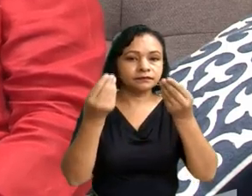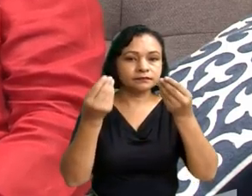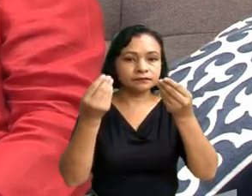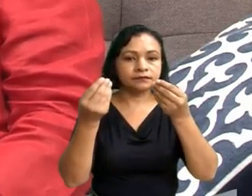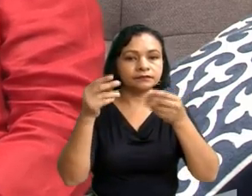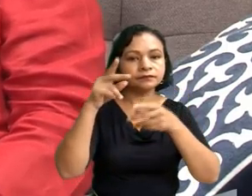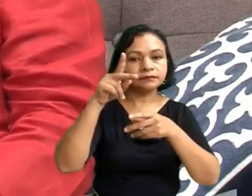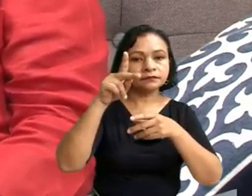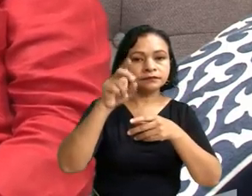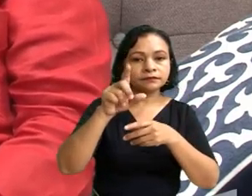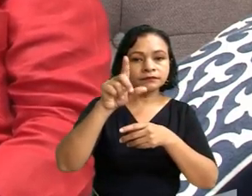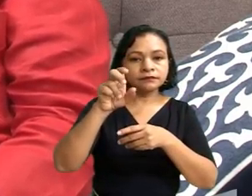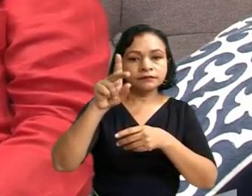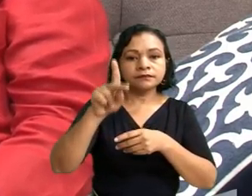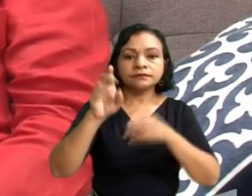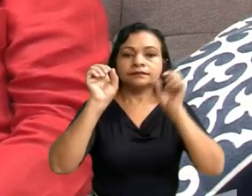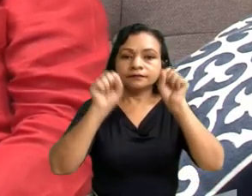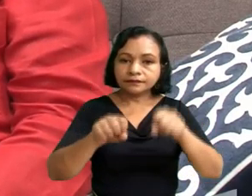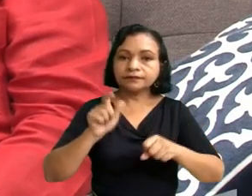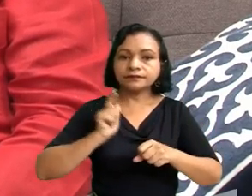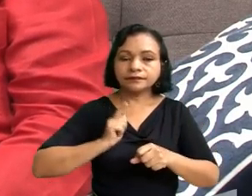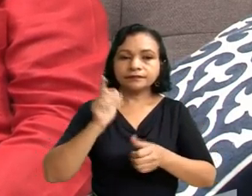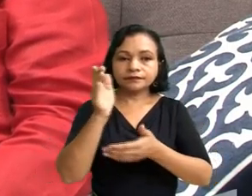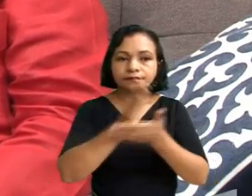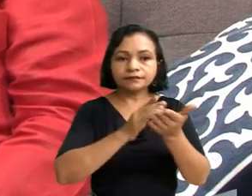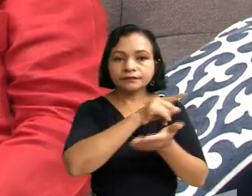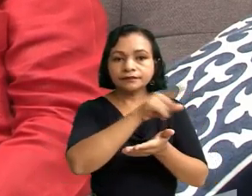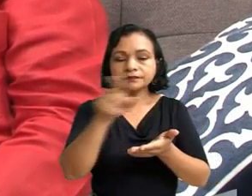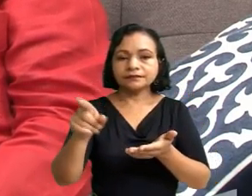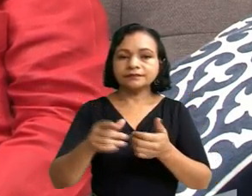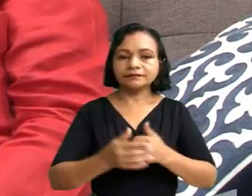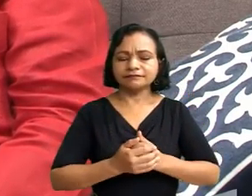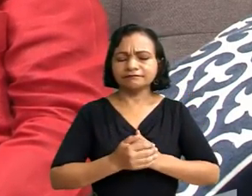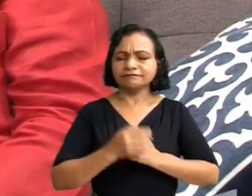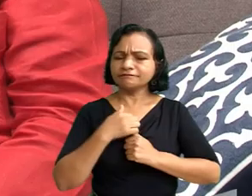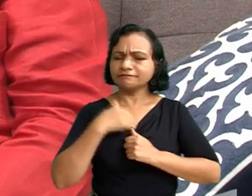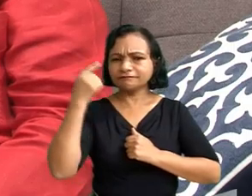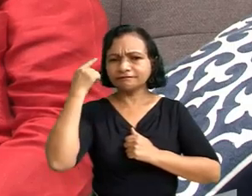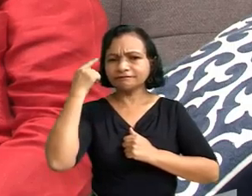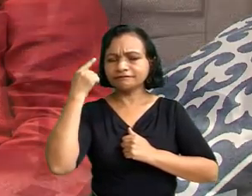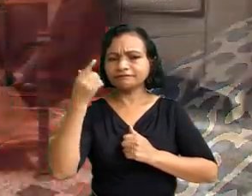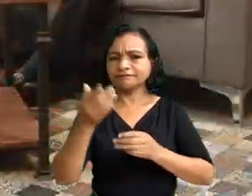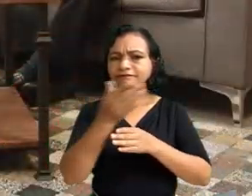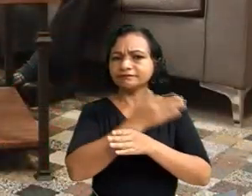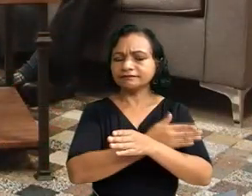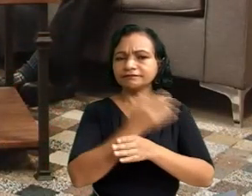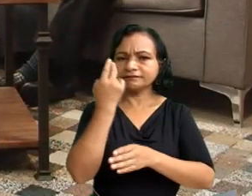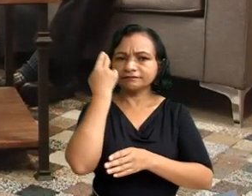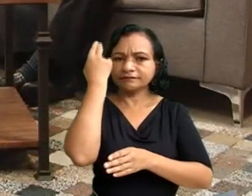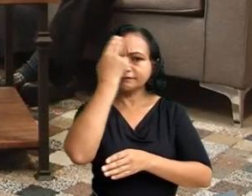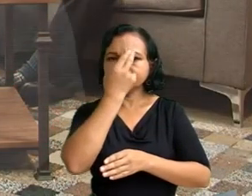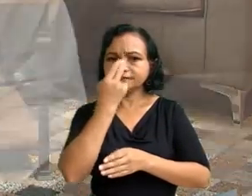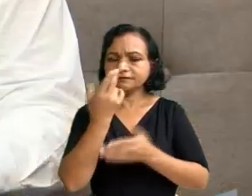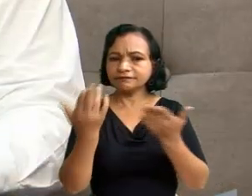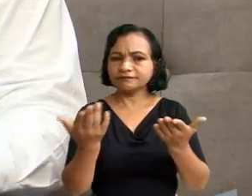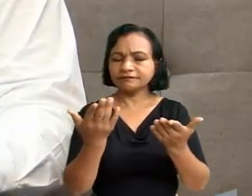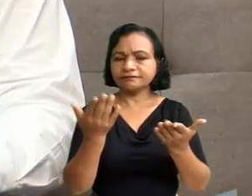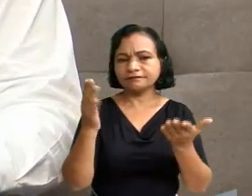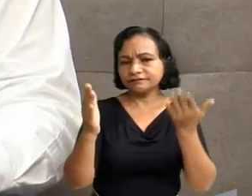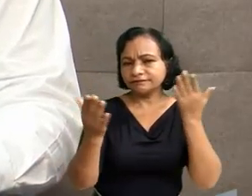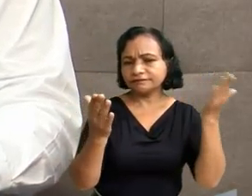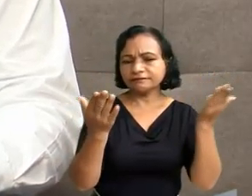peleles todavía su planteamiento me deriva un poquito una antesala para hacer una pregunta a riesgo de parecer